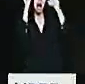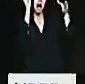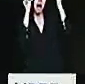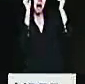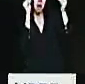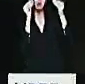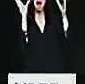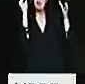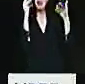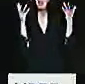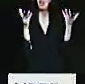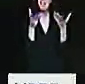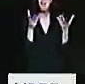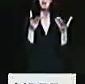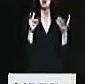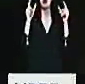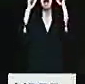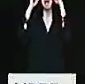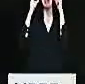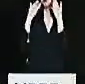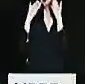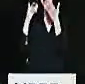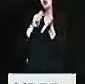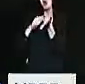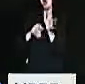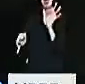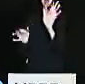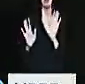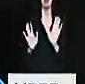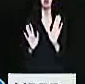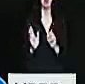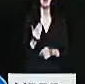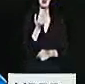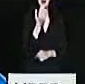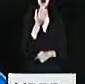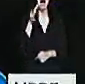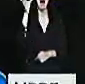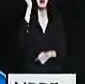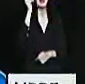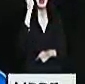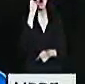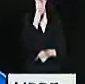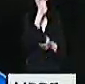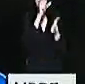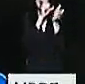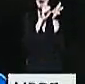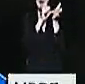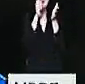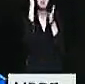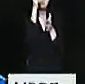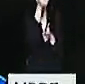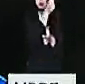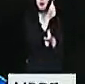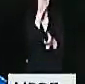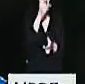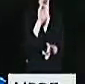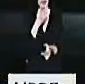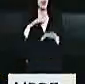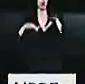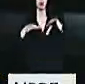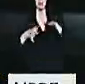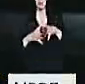es lo que aprende? Aprende a dar lentes, que lo aprende en 2 días. Aprende a operar cataratas, uh-huh, pero también aprende a hacer cosas